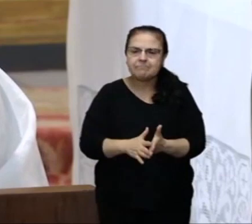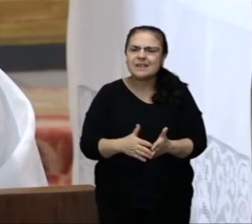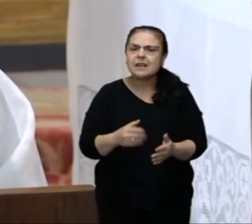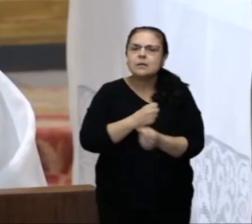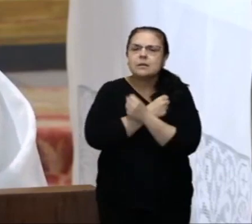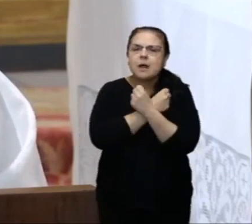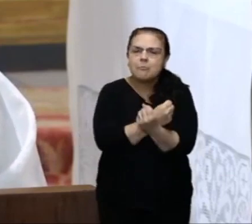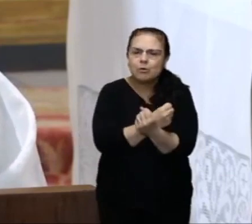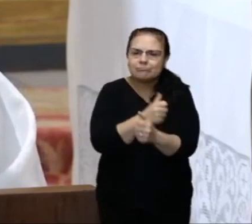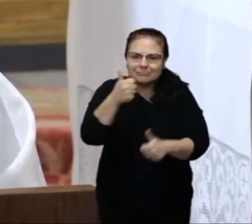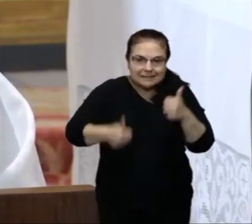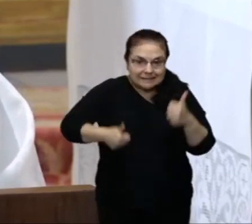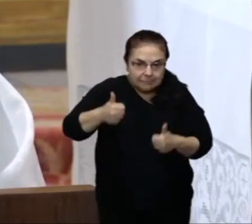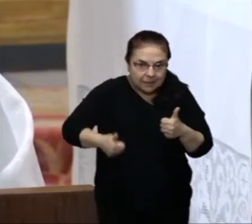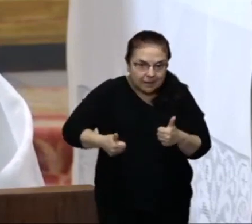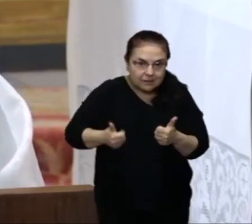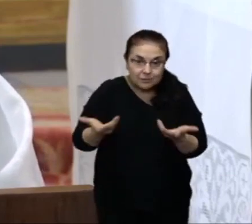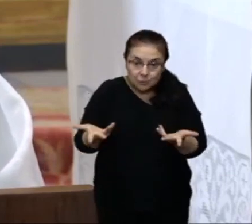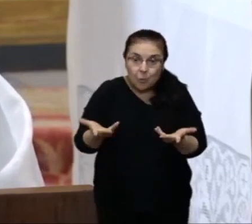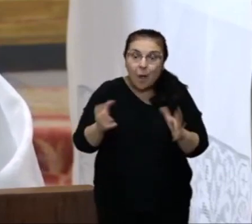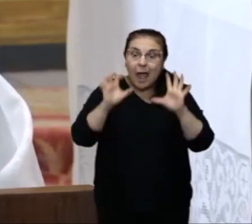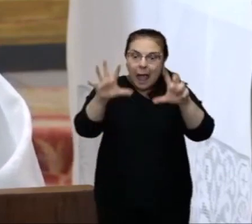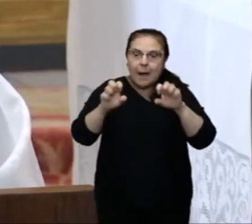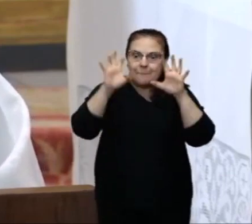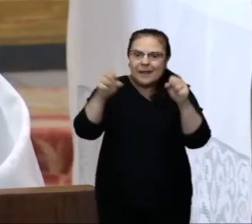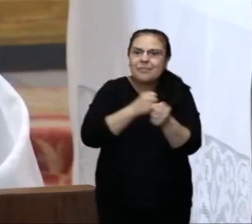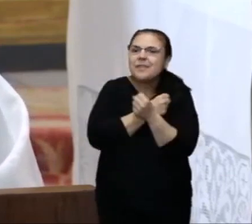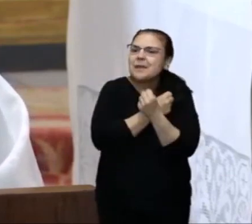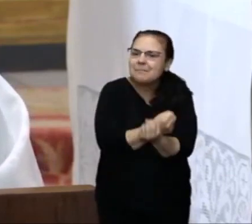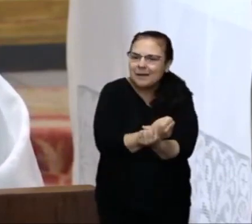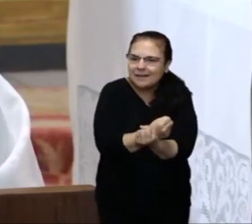añade, aprende a amar como Dios quiere ser amado